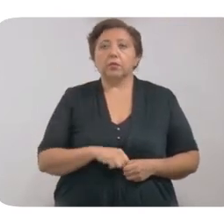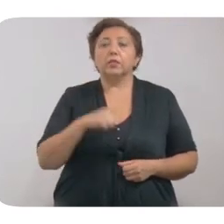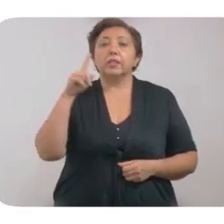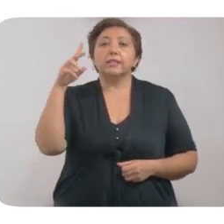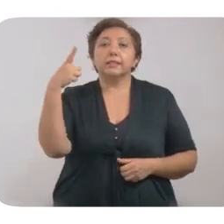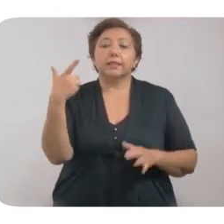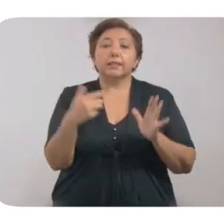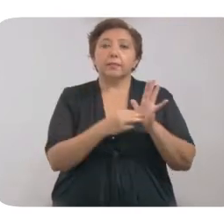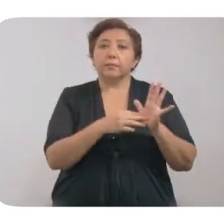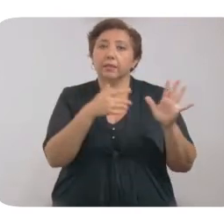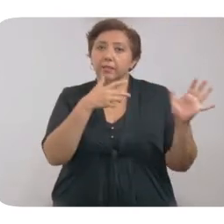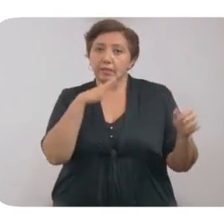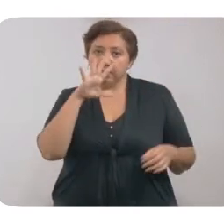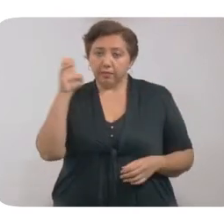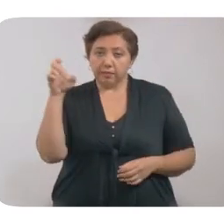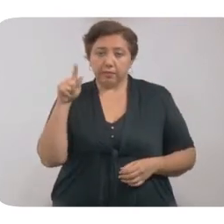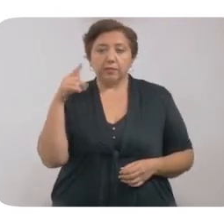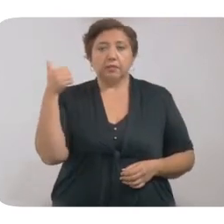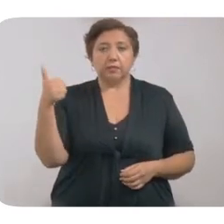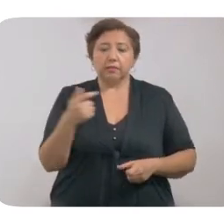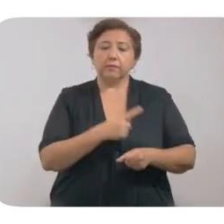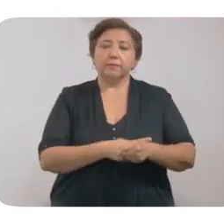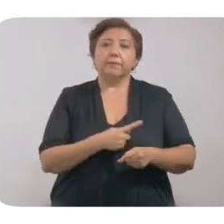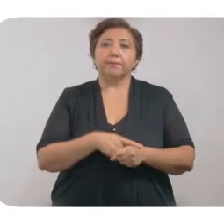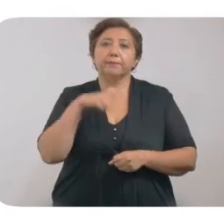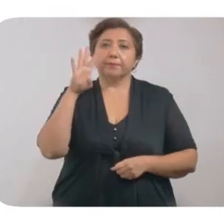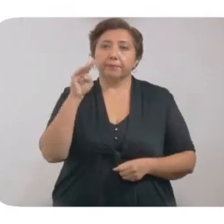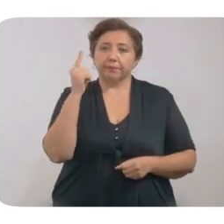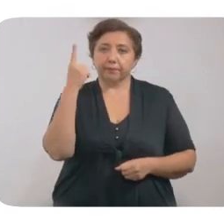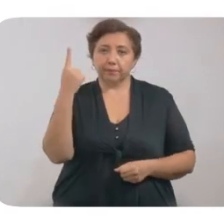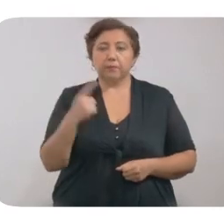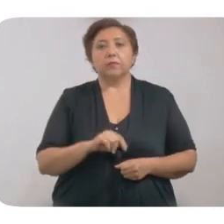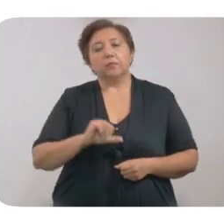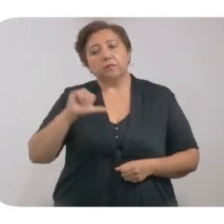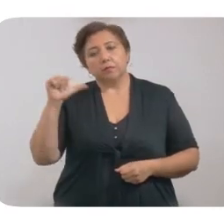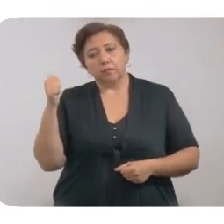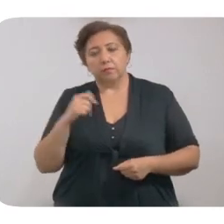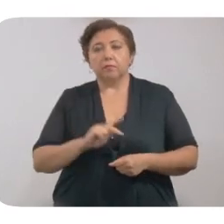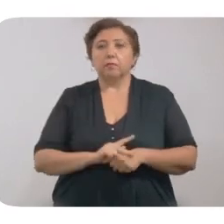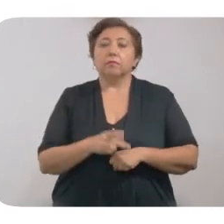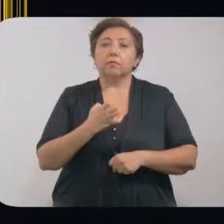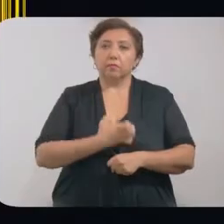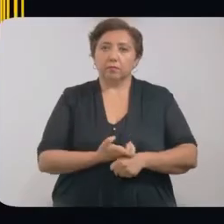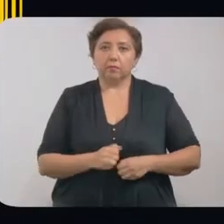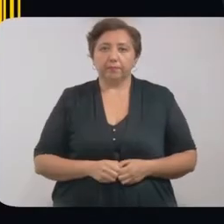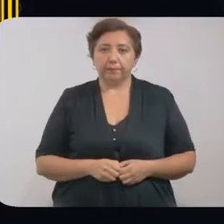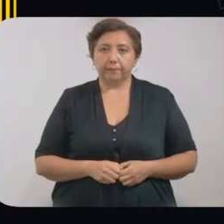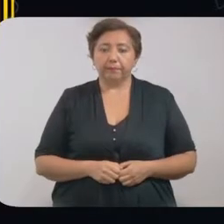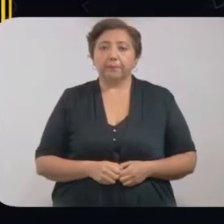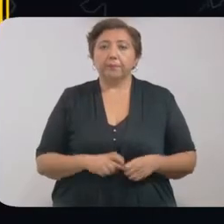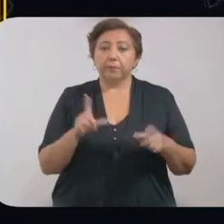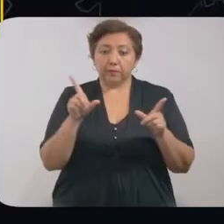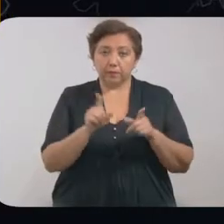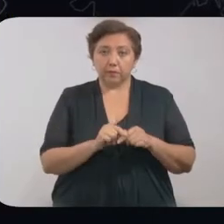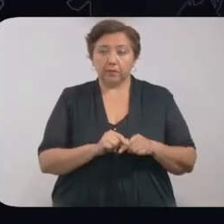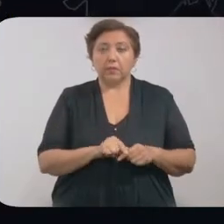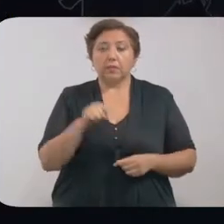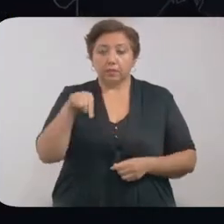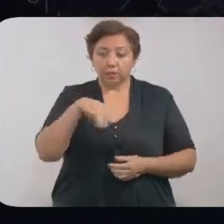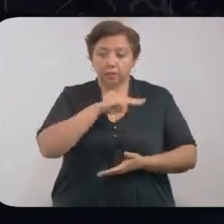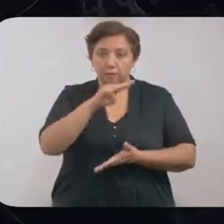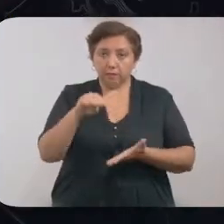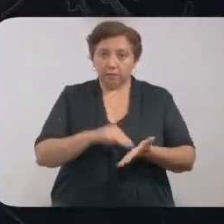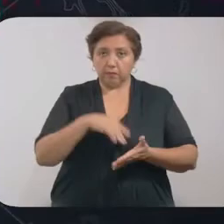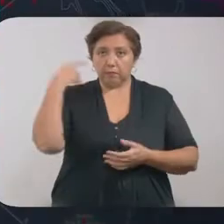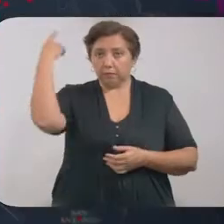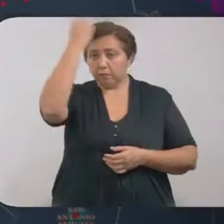son 7.576 casos positivos, 91 de los cuales son de otro país u otro estado. Específicamente en Mérida se